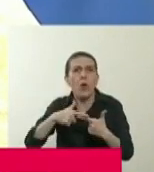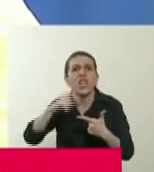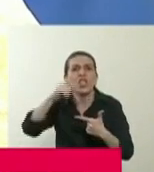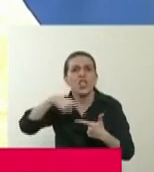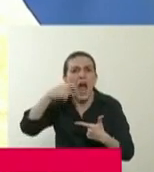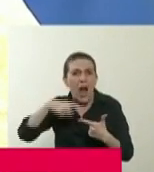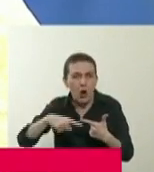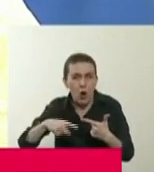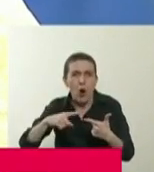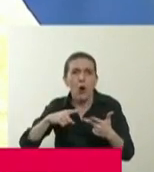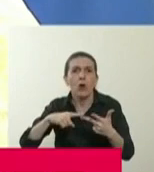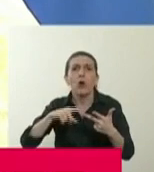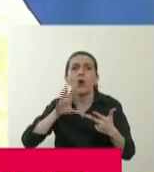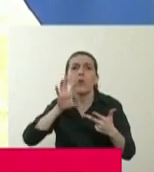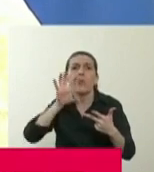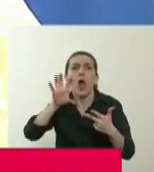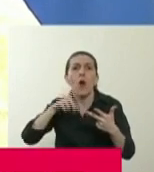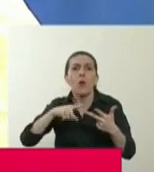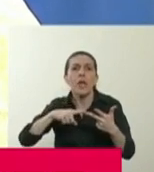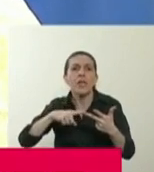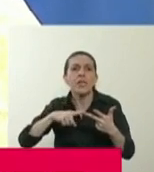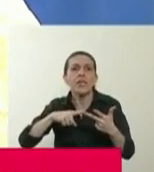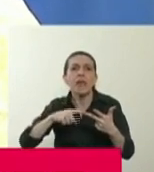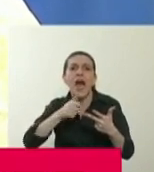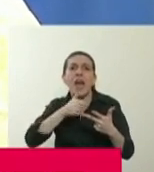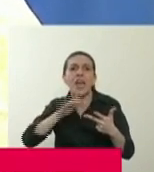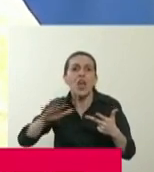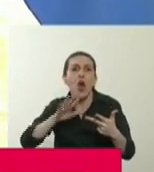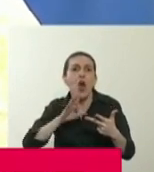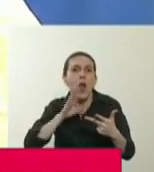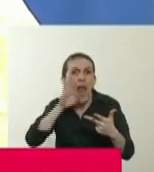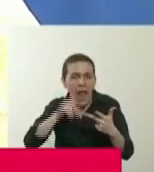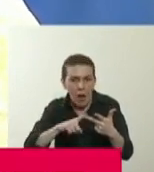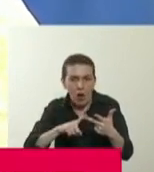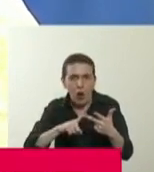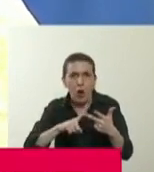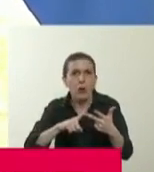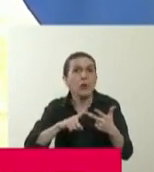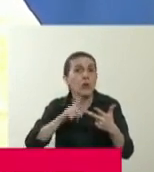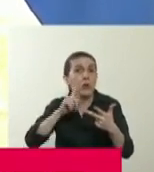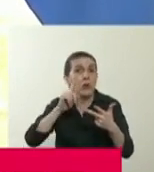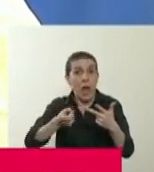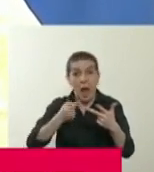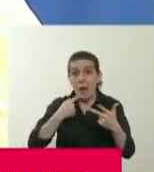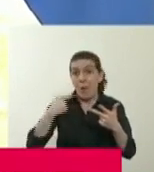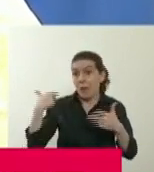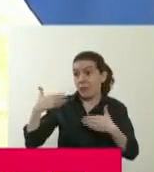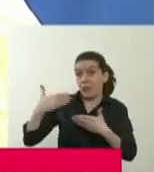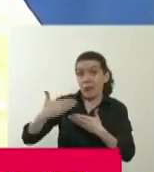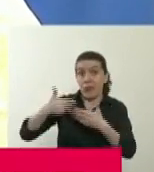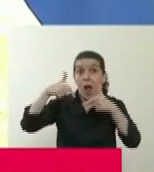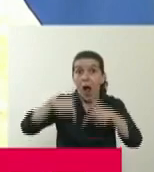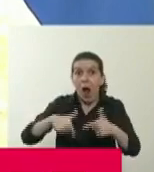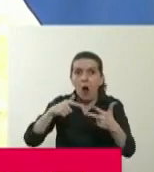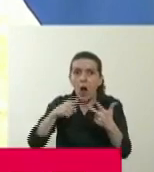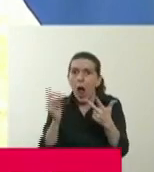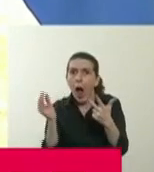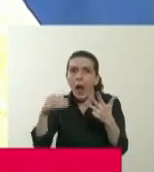Chaco, de provincias como Río Negro. Hoy en día el problema se suma en otros